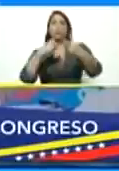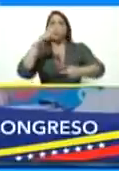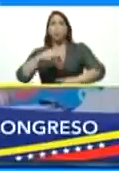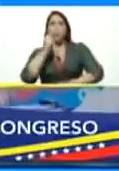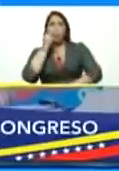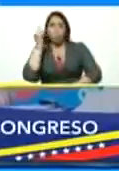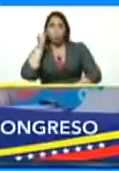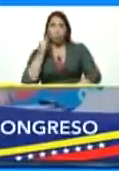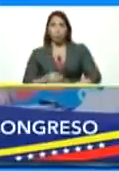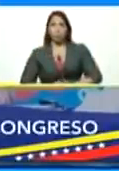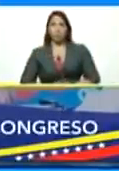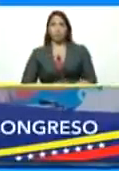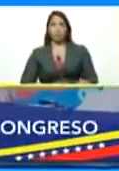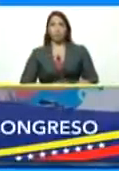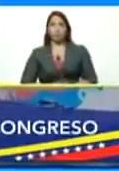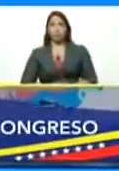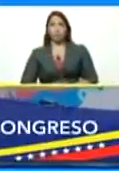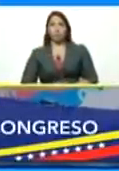dirigentas